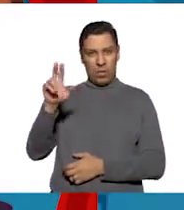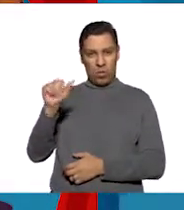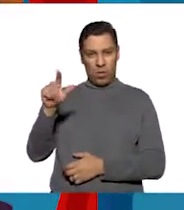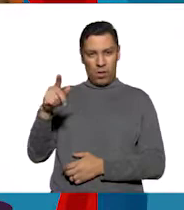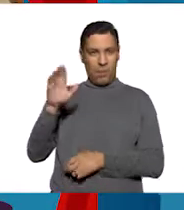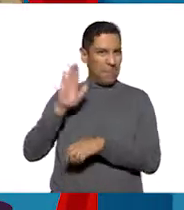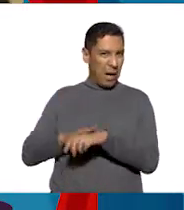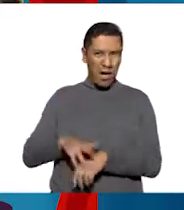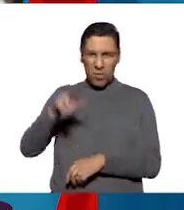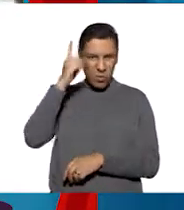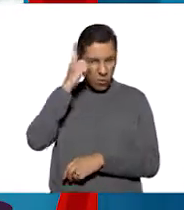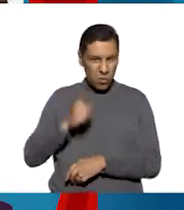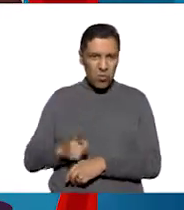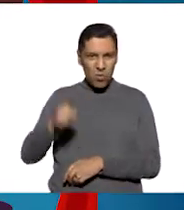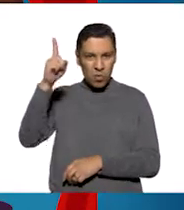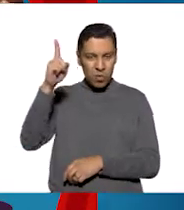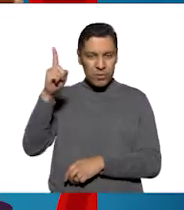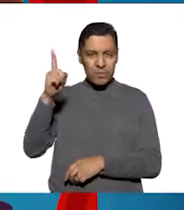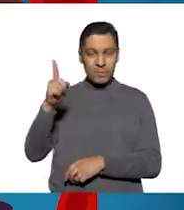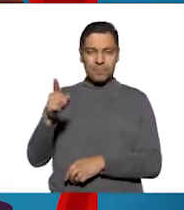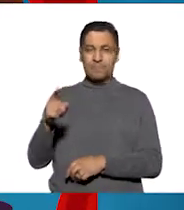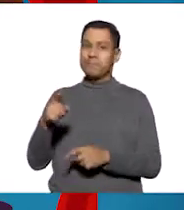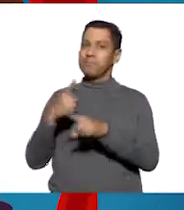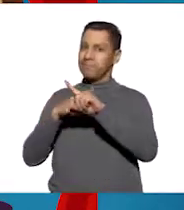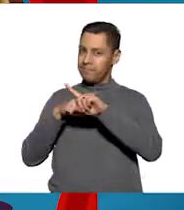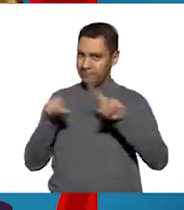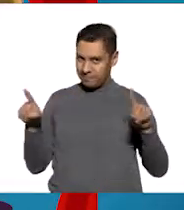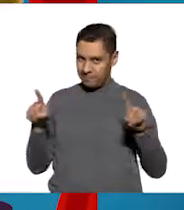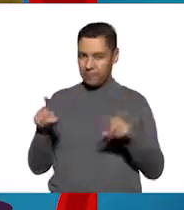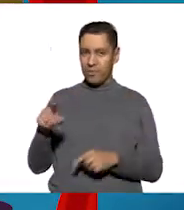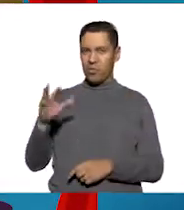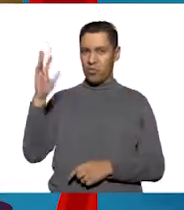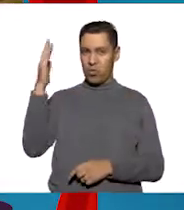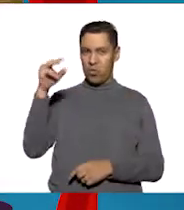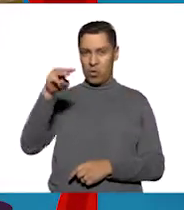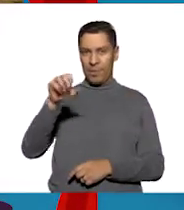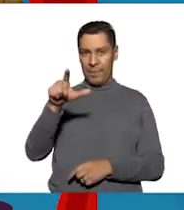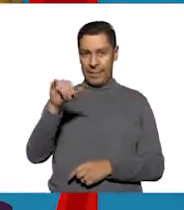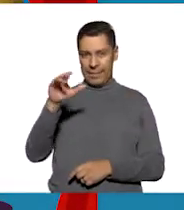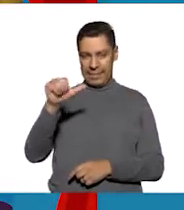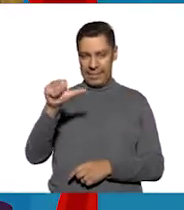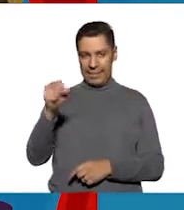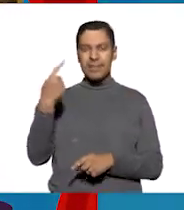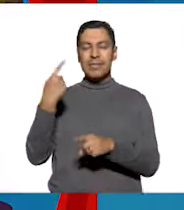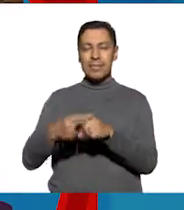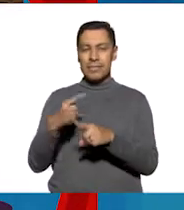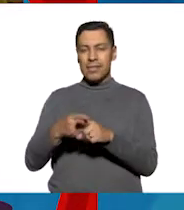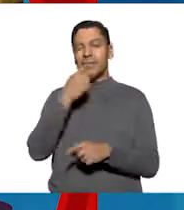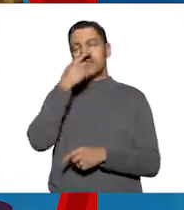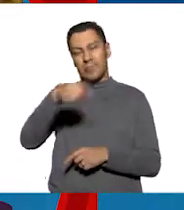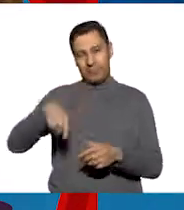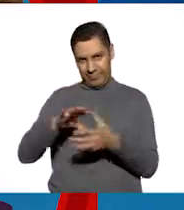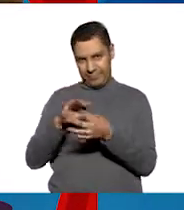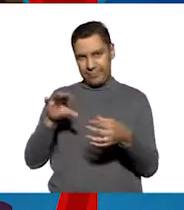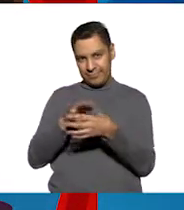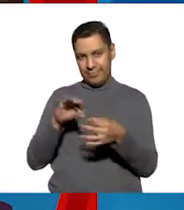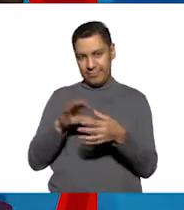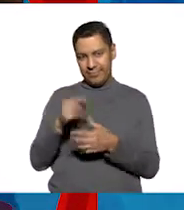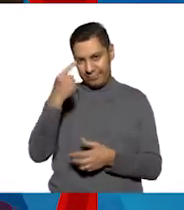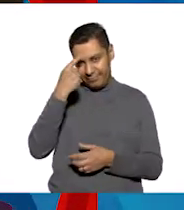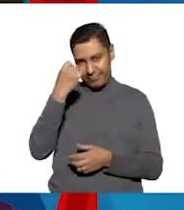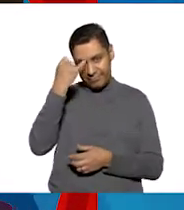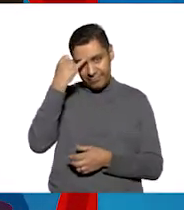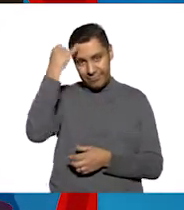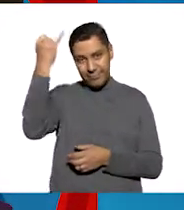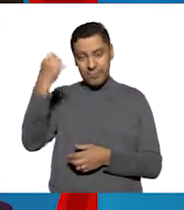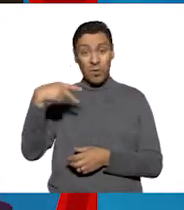al sol, pero el sol de los mexicas era Huitzilopochtli. Les he contado ya el mito de Huitzilopochtli, que mata a